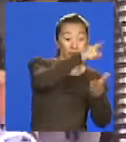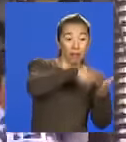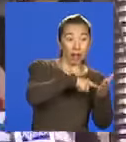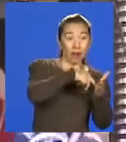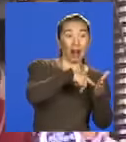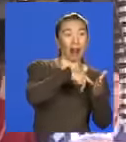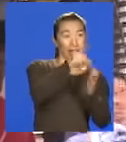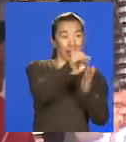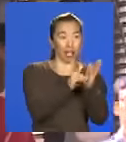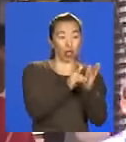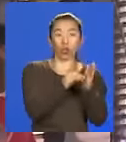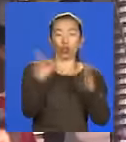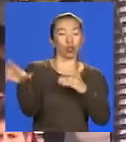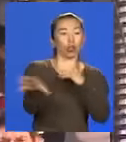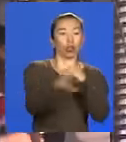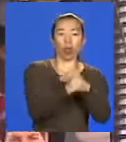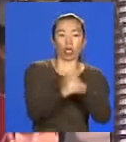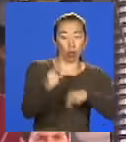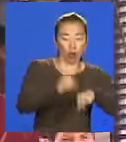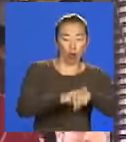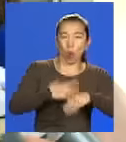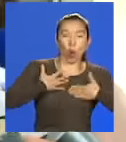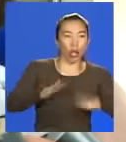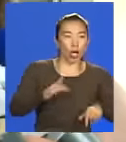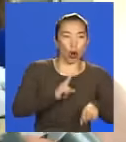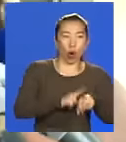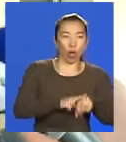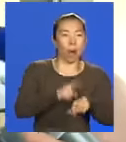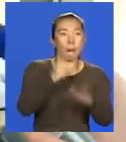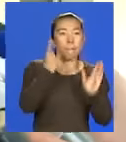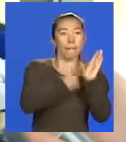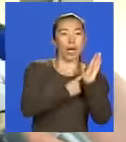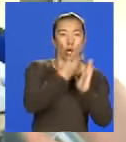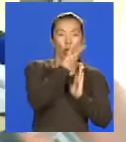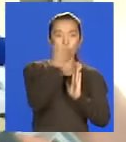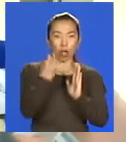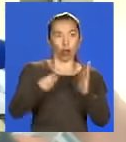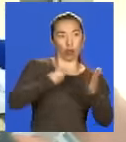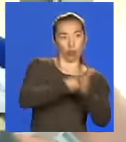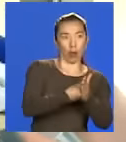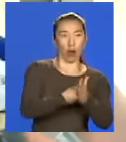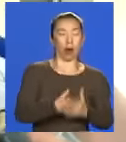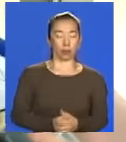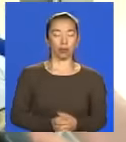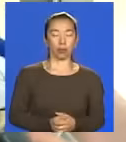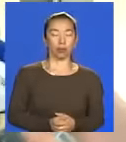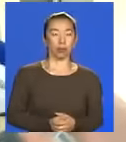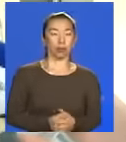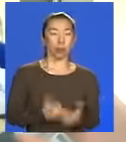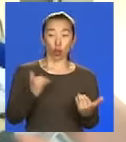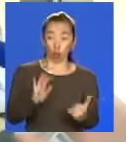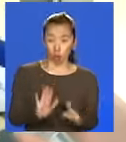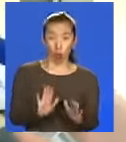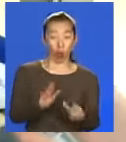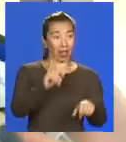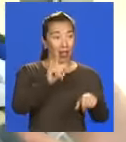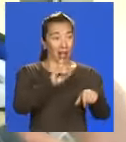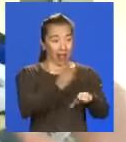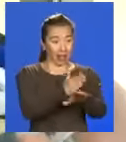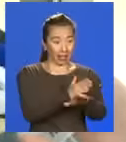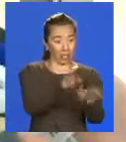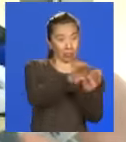costar 1.800 pesos todos los días. Entonces, durante estas franjas horarias ya se desmonta esa tarifa diferencial y